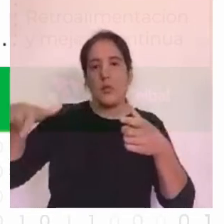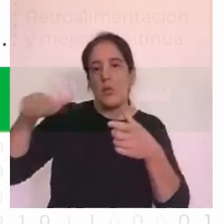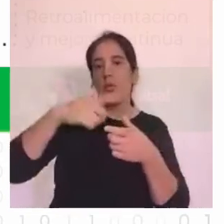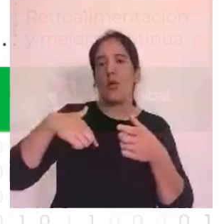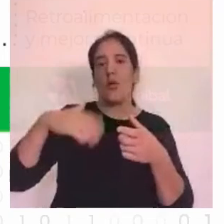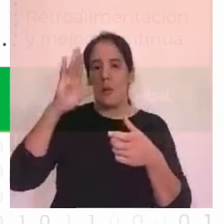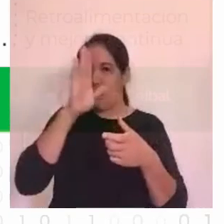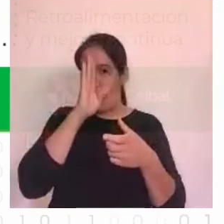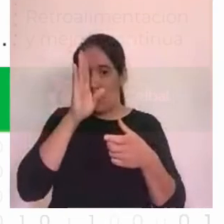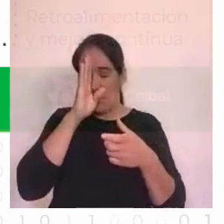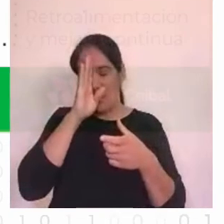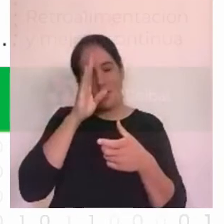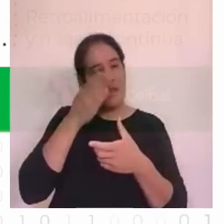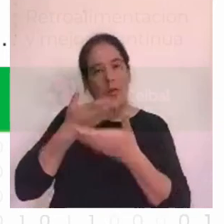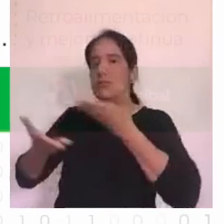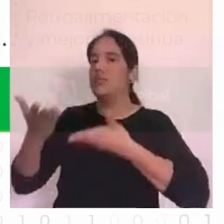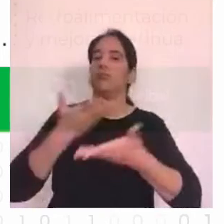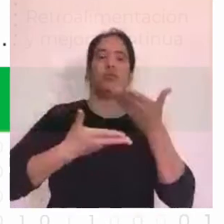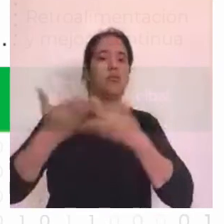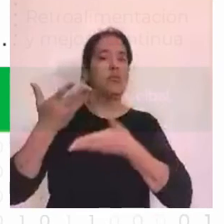un montón, aprendiendo constantemente.